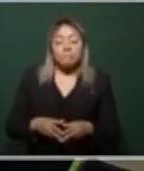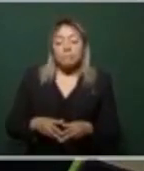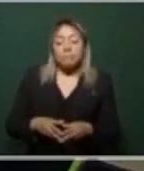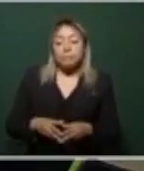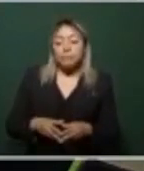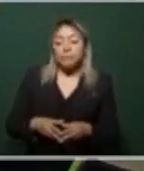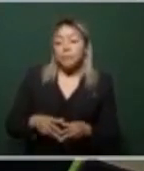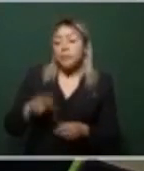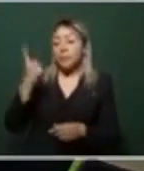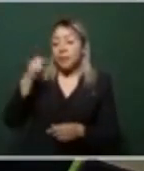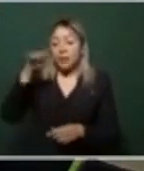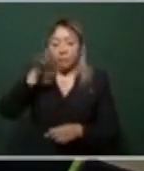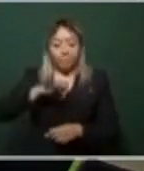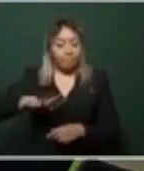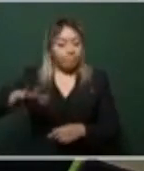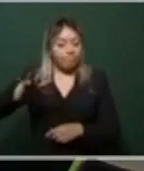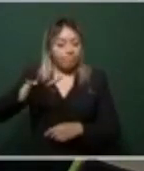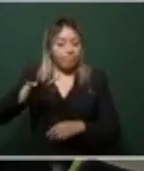el caso de Hidalgo,